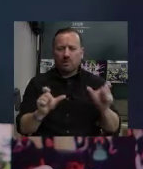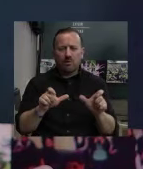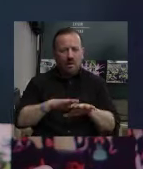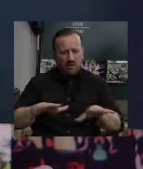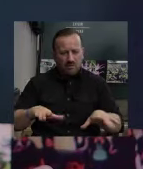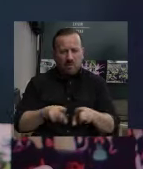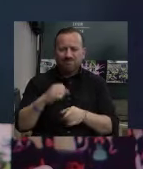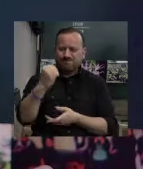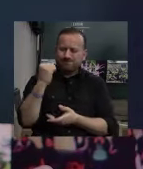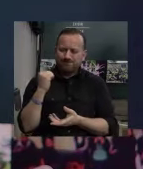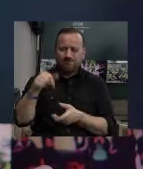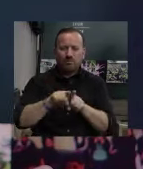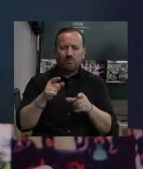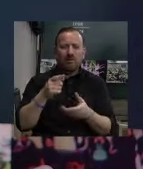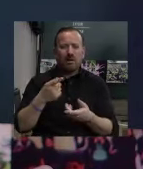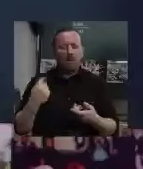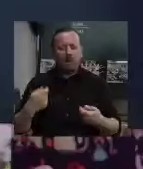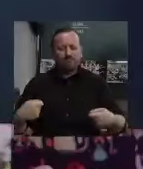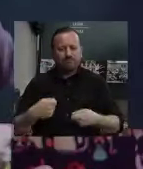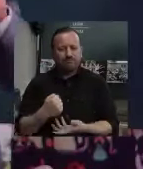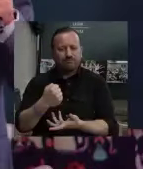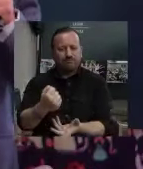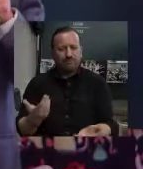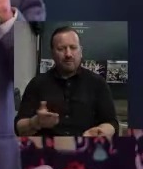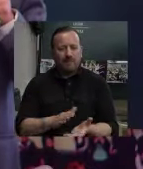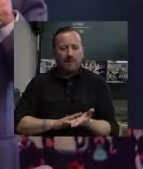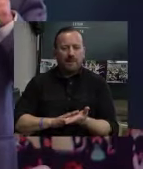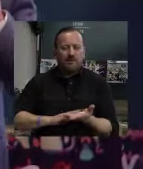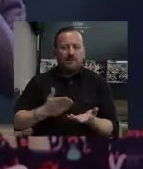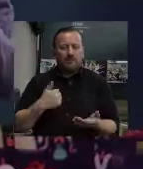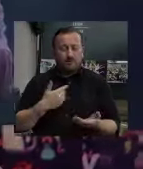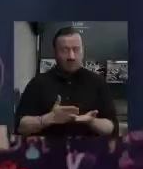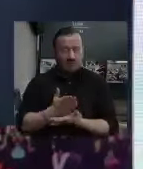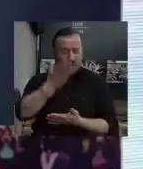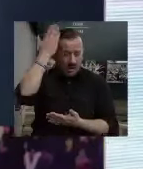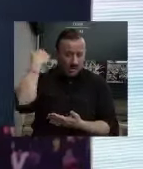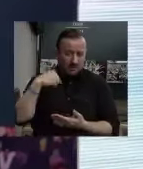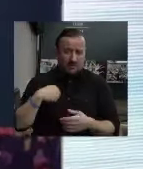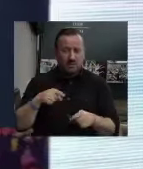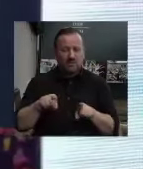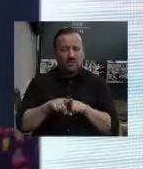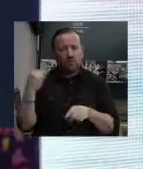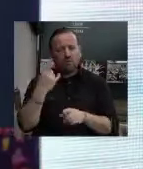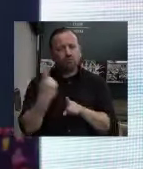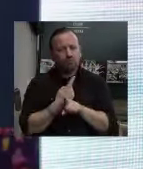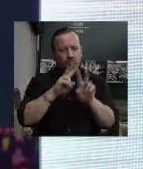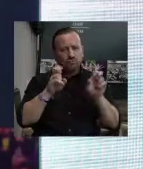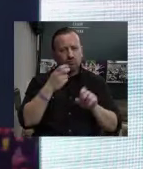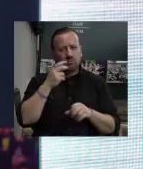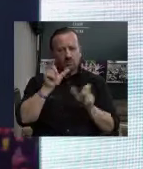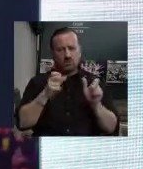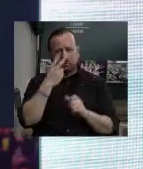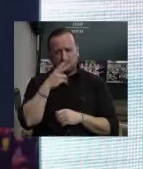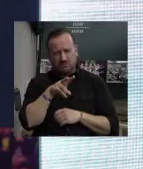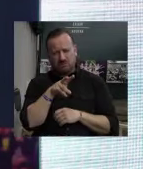apalancar recursos cuando yo empecé en la universidad hablar de esto la gente me miraba como